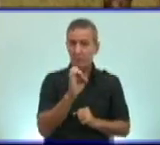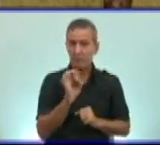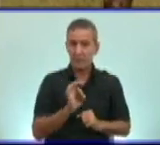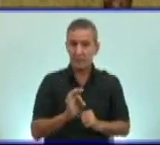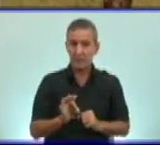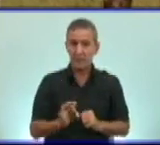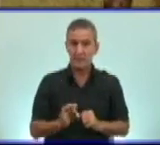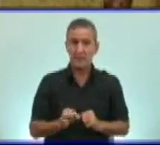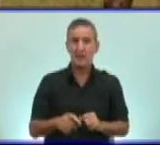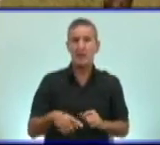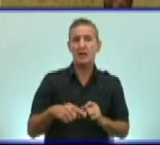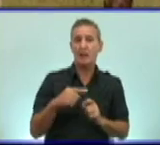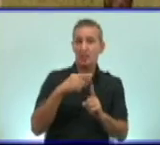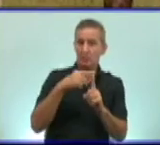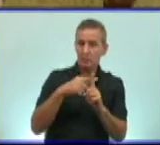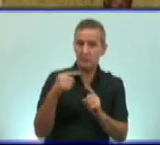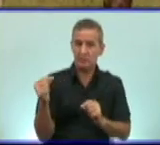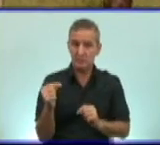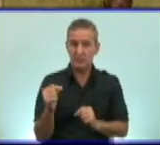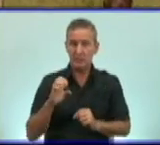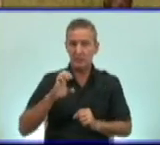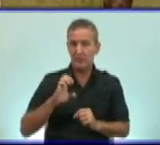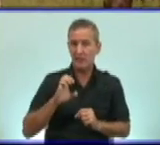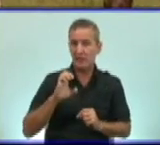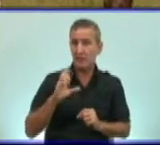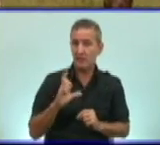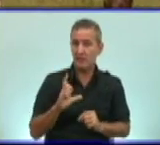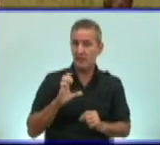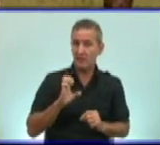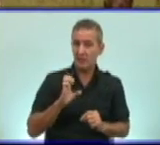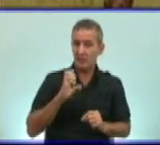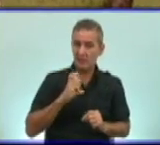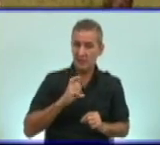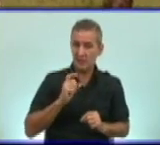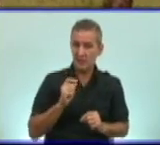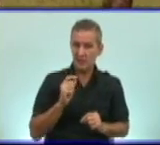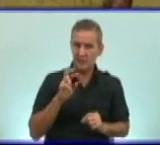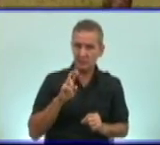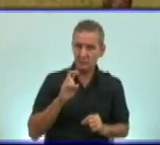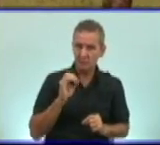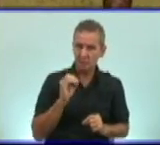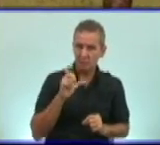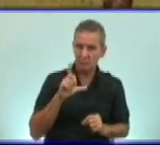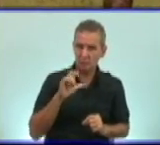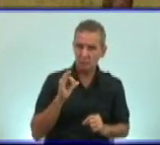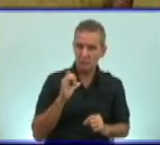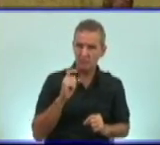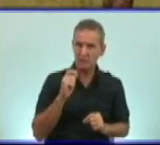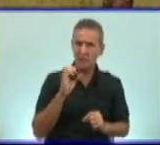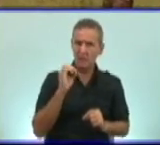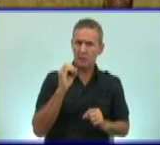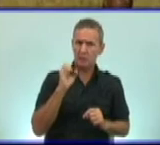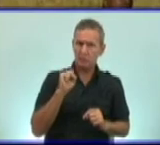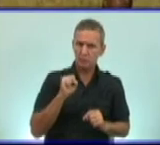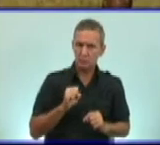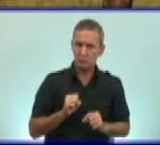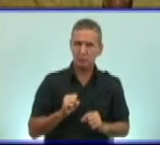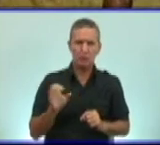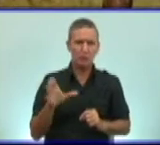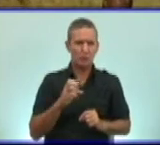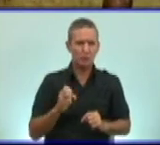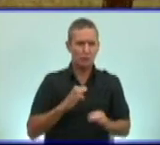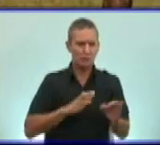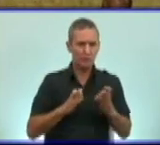llaman electrolitos. Los electrolitos están implicados prácticamente en todas las funciones del organismo y son muy importantes porque